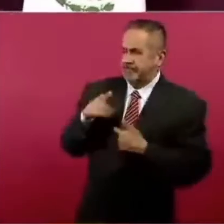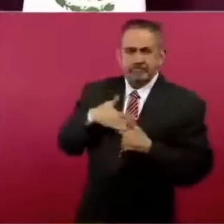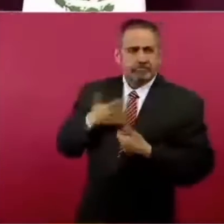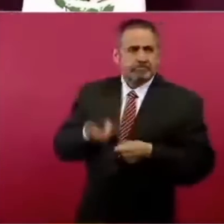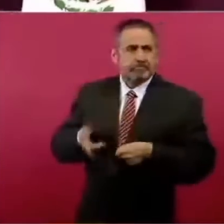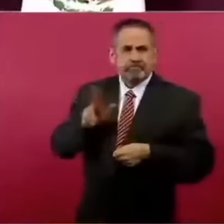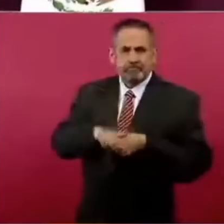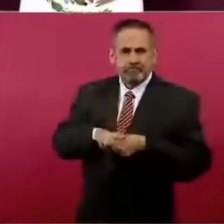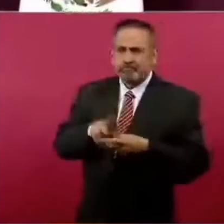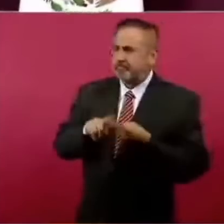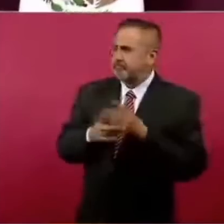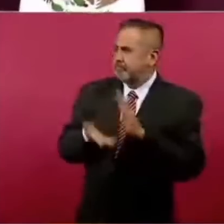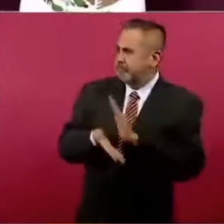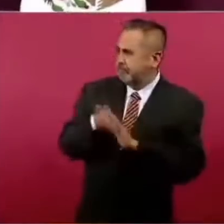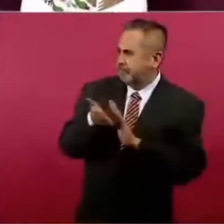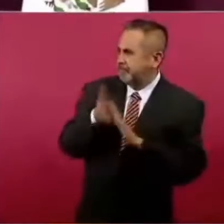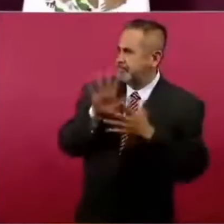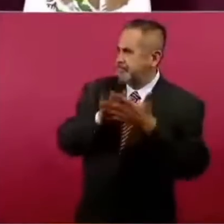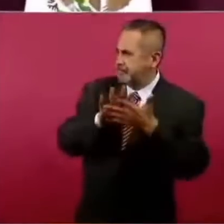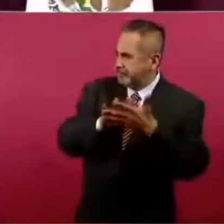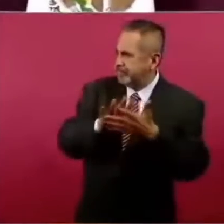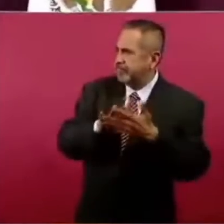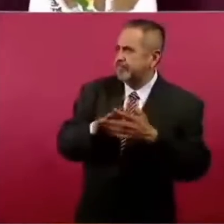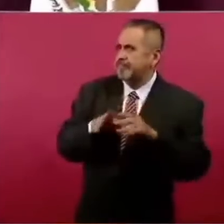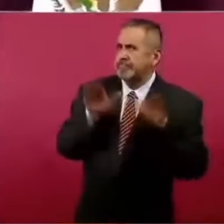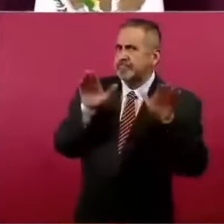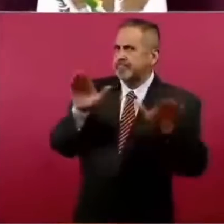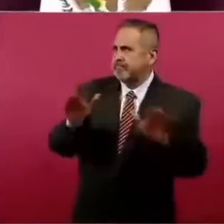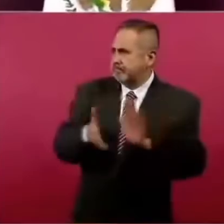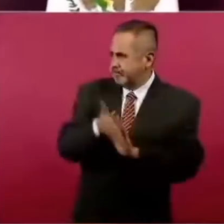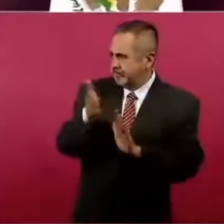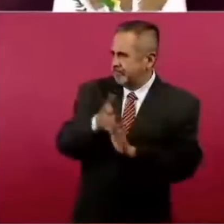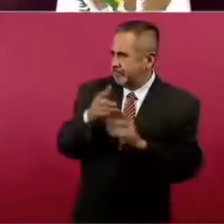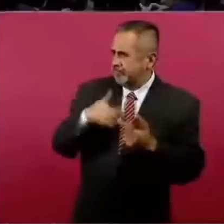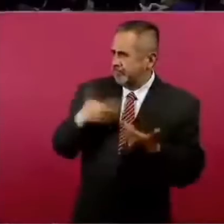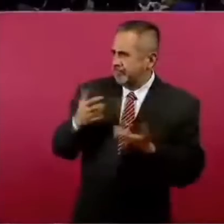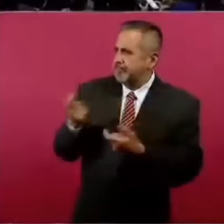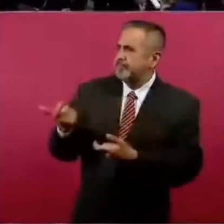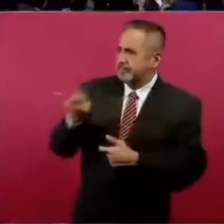hospitales, cárceles, a construir aeropuertos.